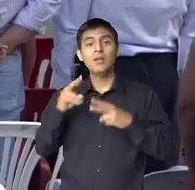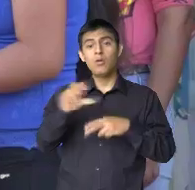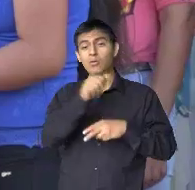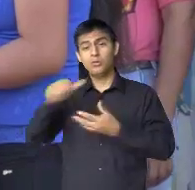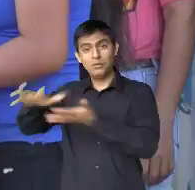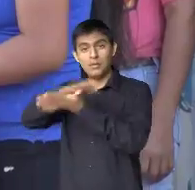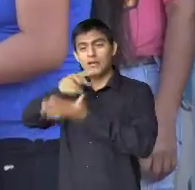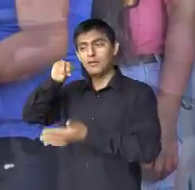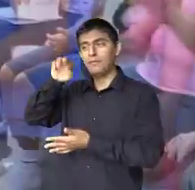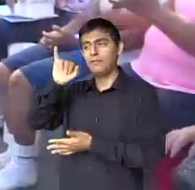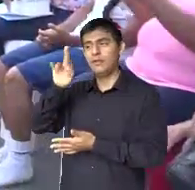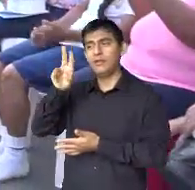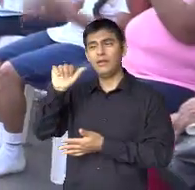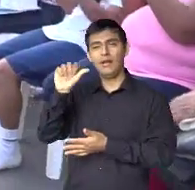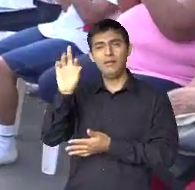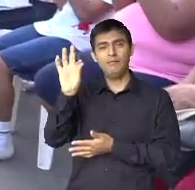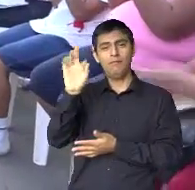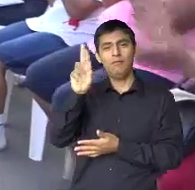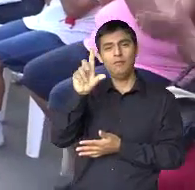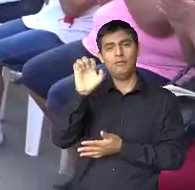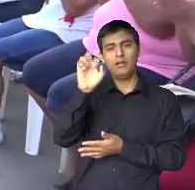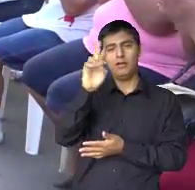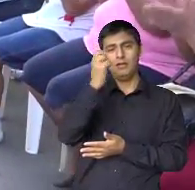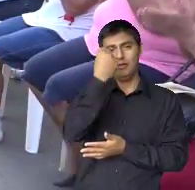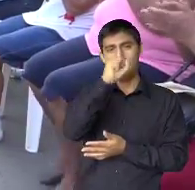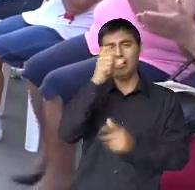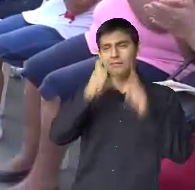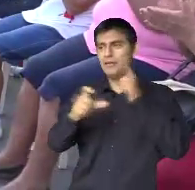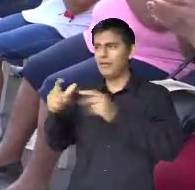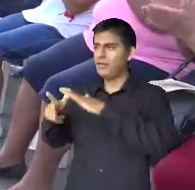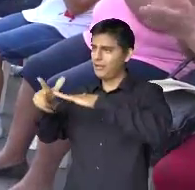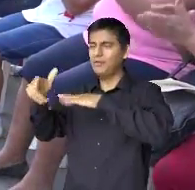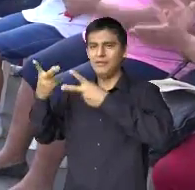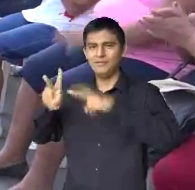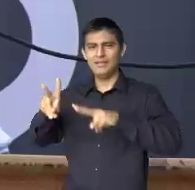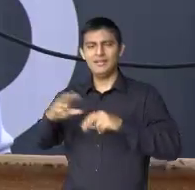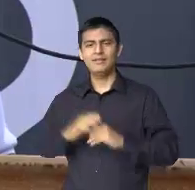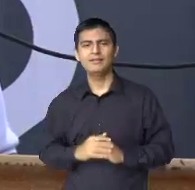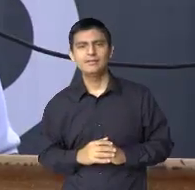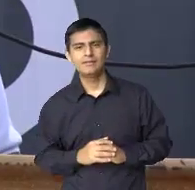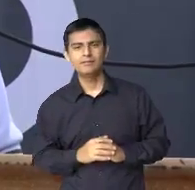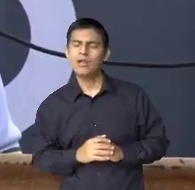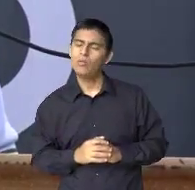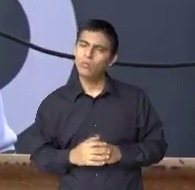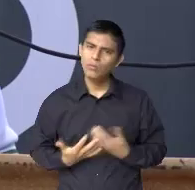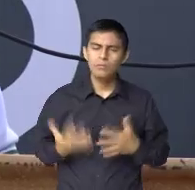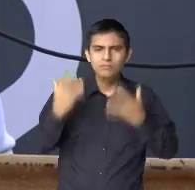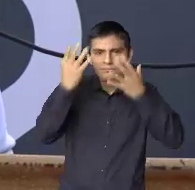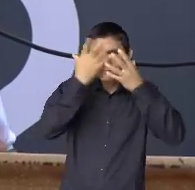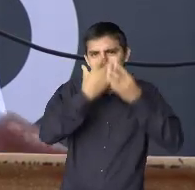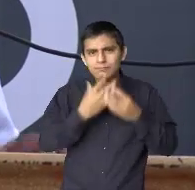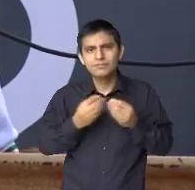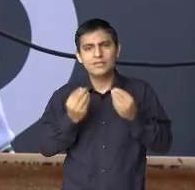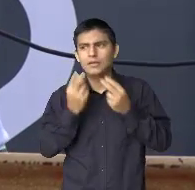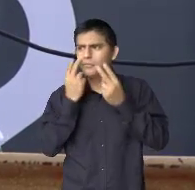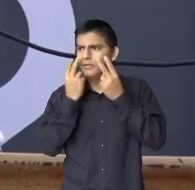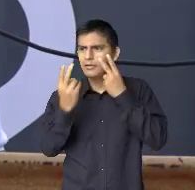Igualmente, en el barrio Miraflores se inauguró una calle asfaltada con el beneplácito de los ciudadanos. Es muy maravilloso